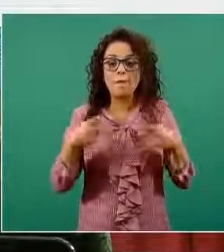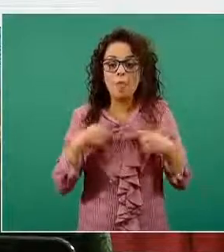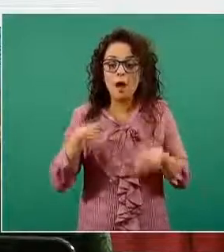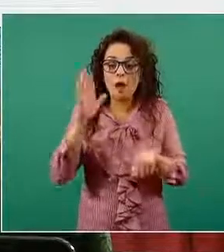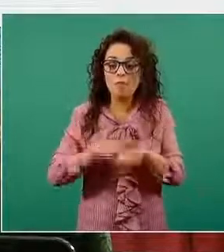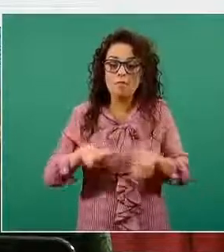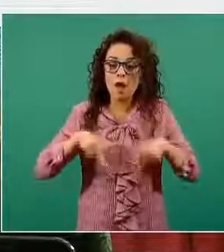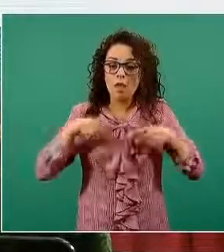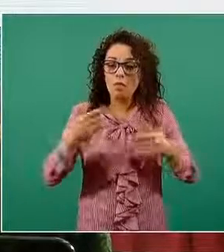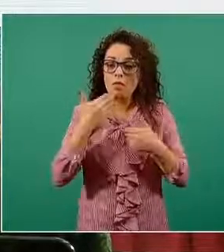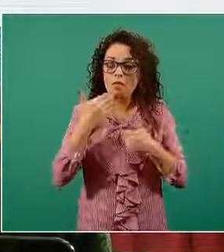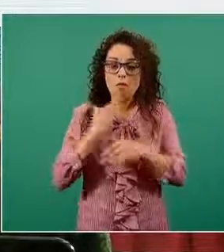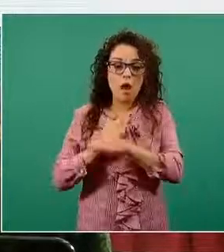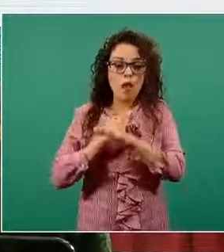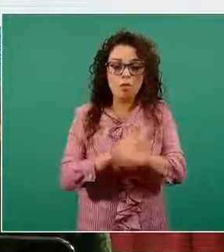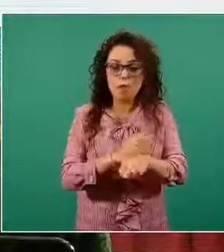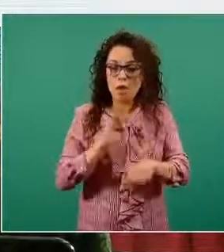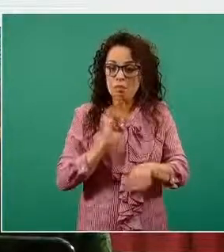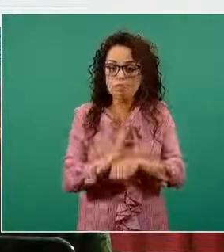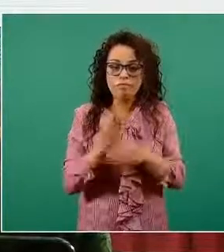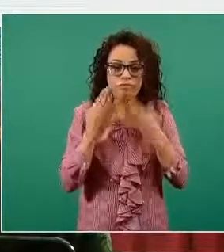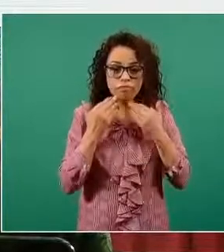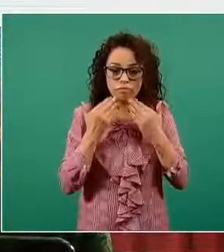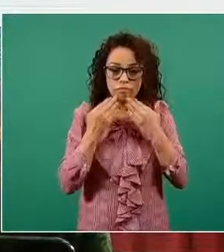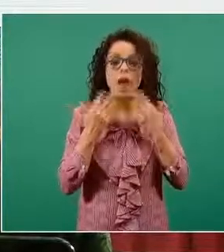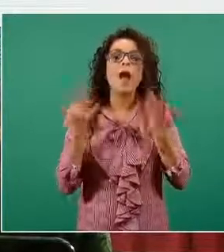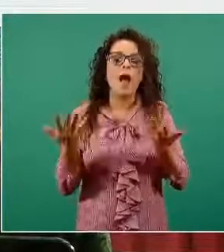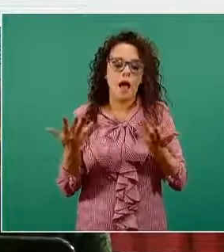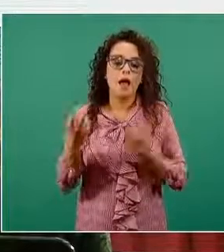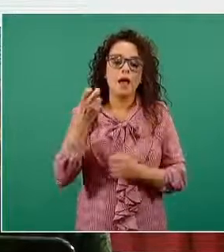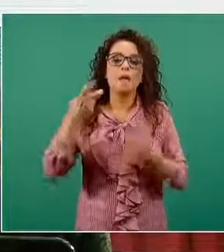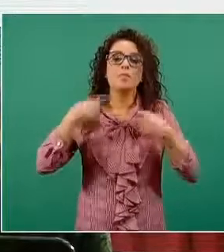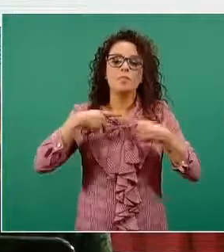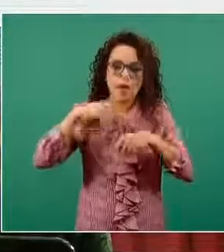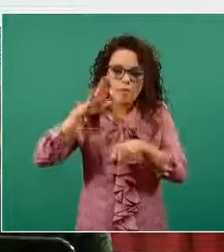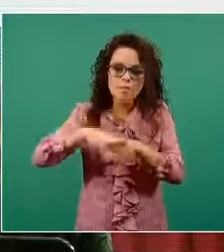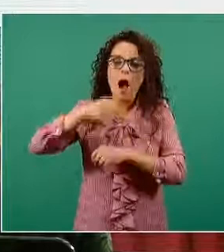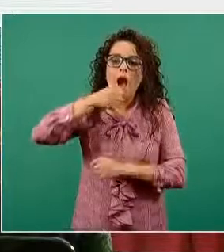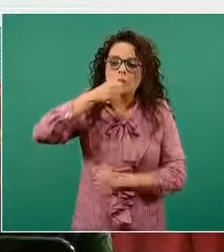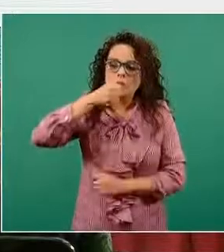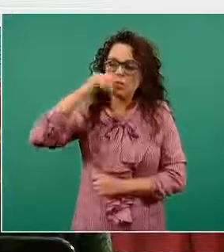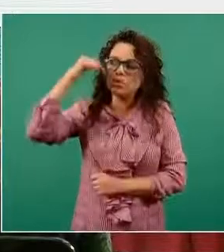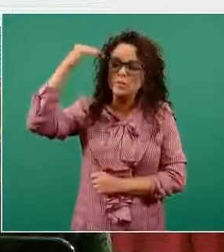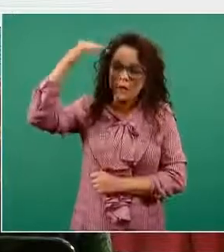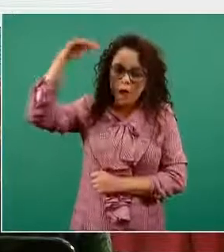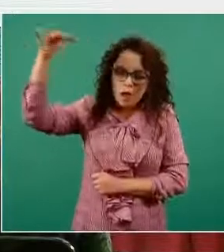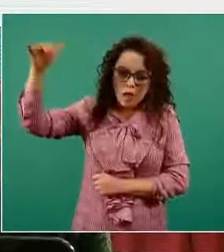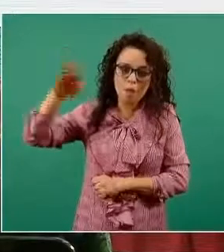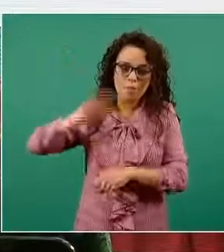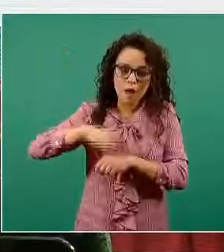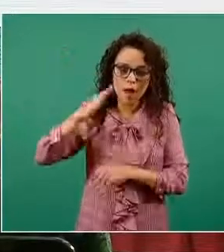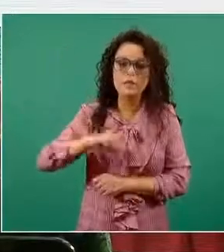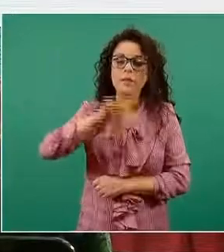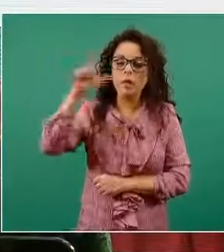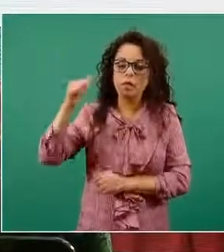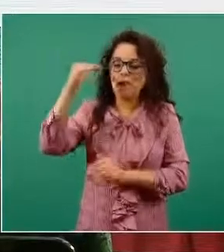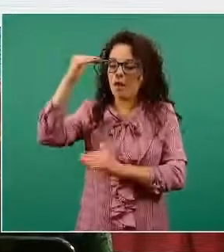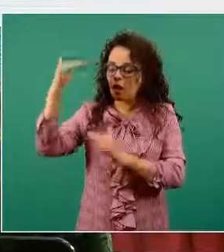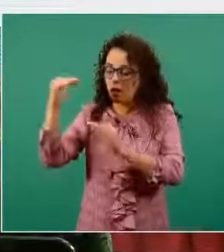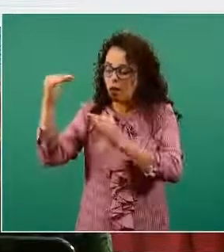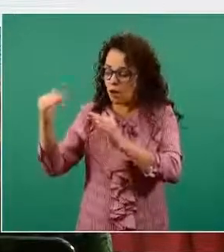es edad, y se empieza desde la persona más añosa, a la siguiente, a la siguiente, a la siguiente, hasta llegar a la persona más